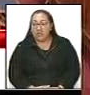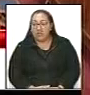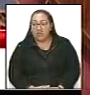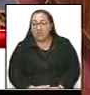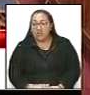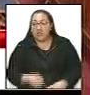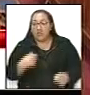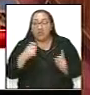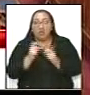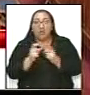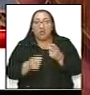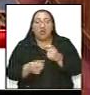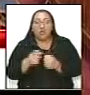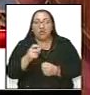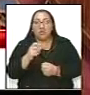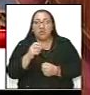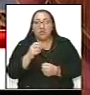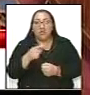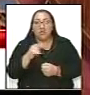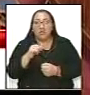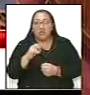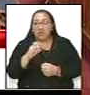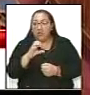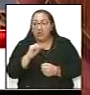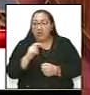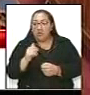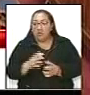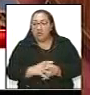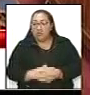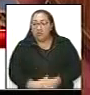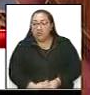Tiene la palabra el congresista Gino Costa.